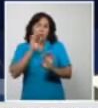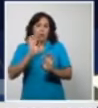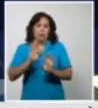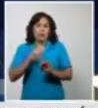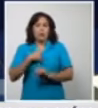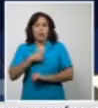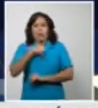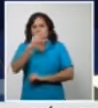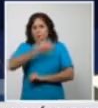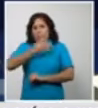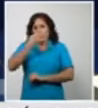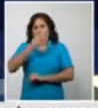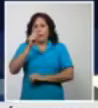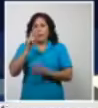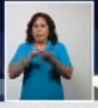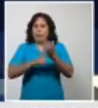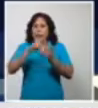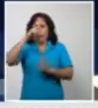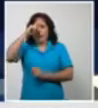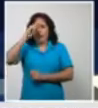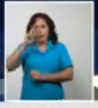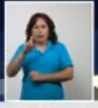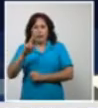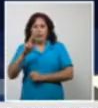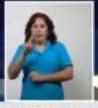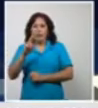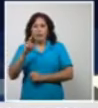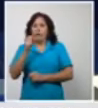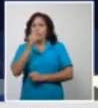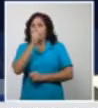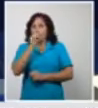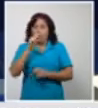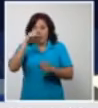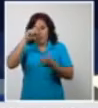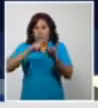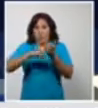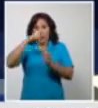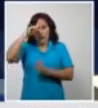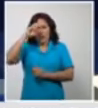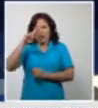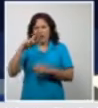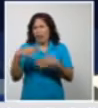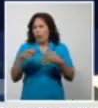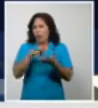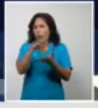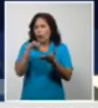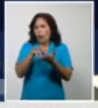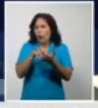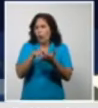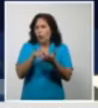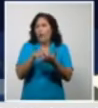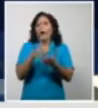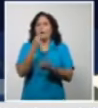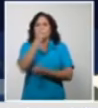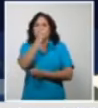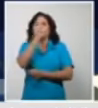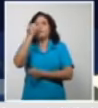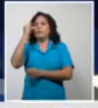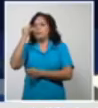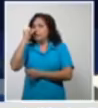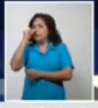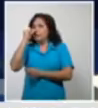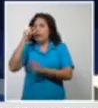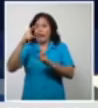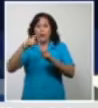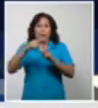que el PCR se hace con una muestra de exudado nasofaringio, que los test rápidos se